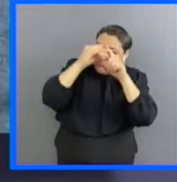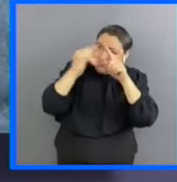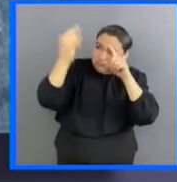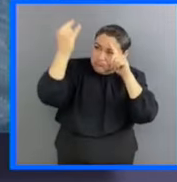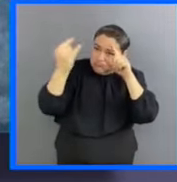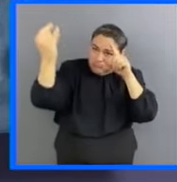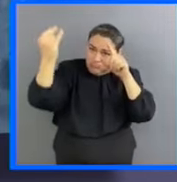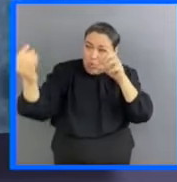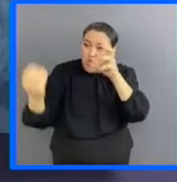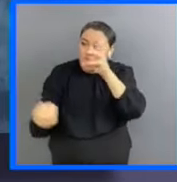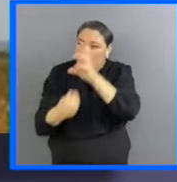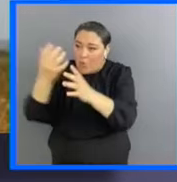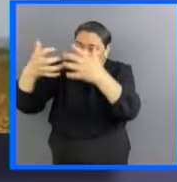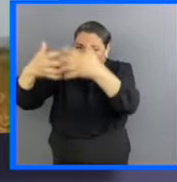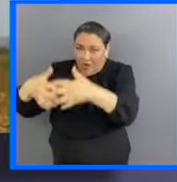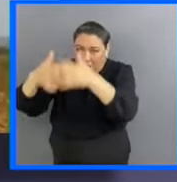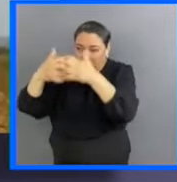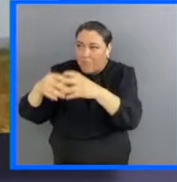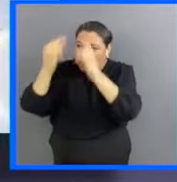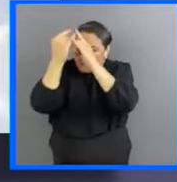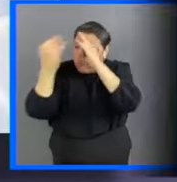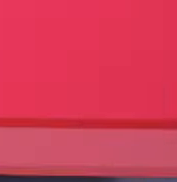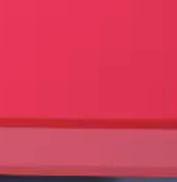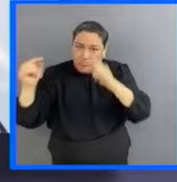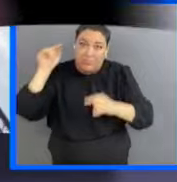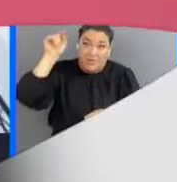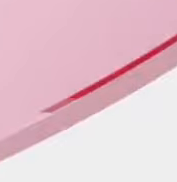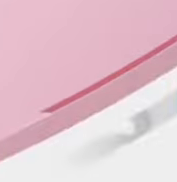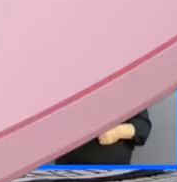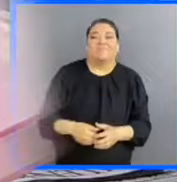sistemas de electrificación.